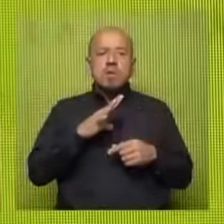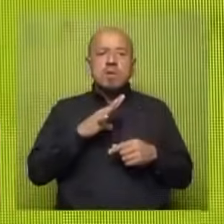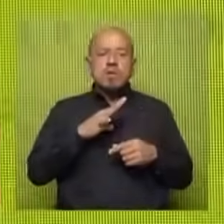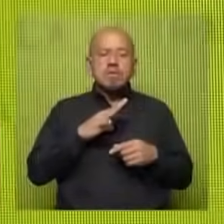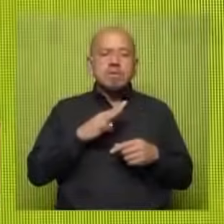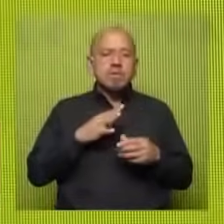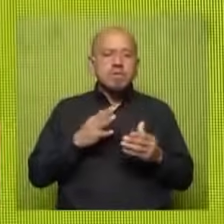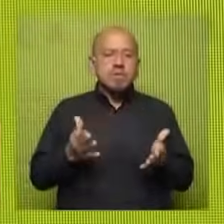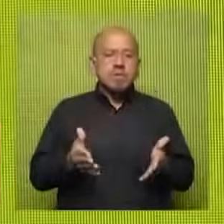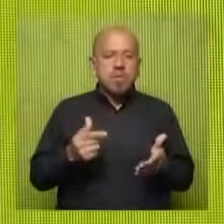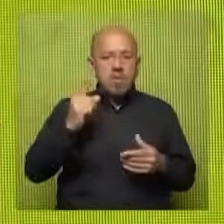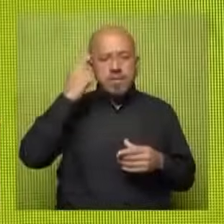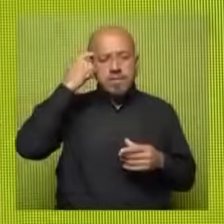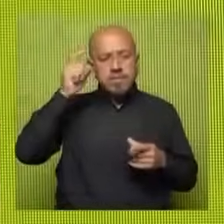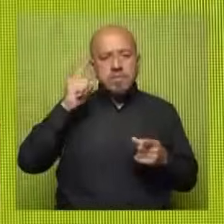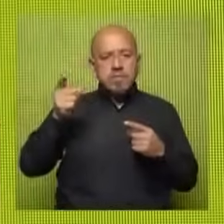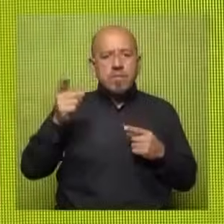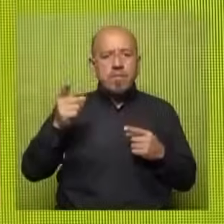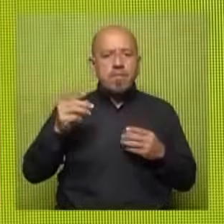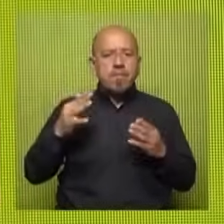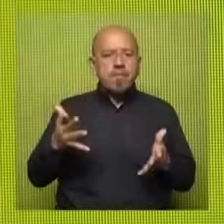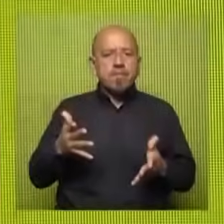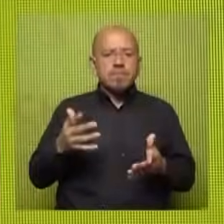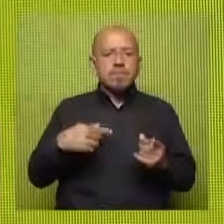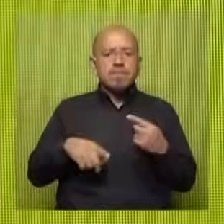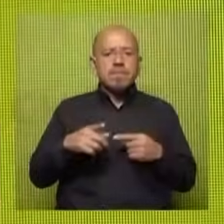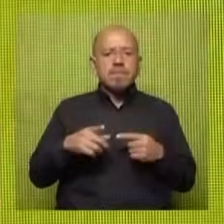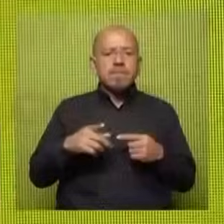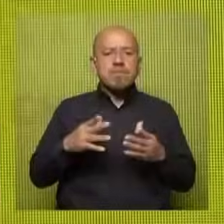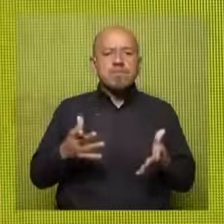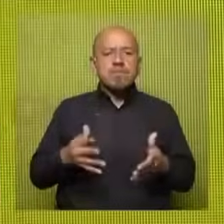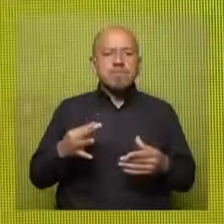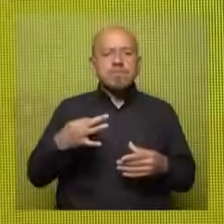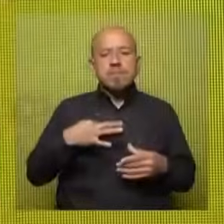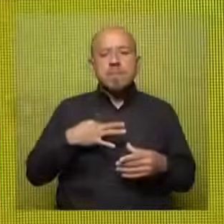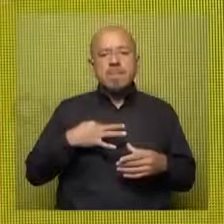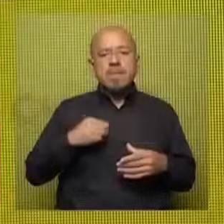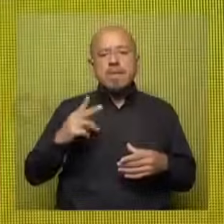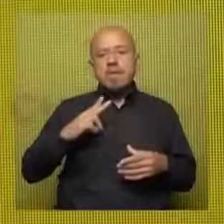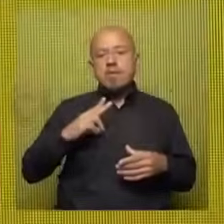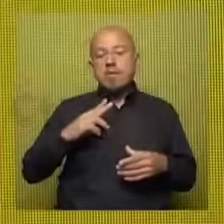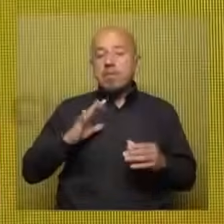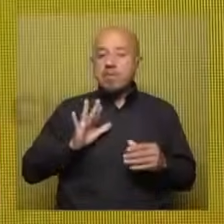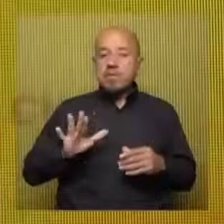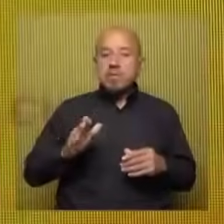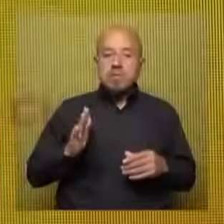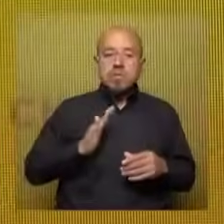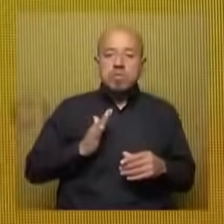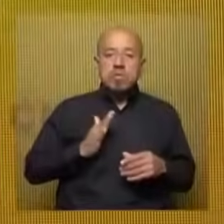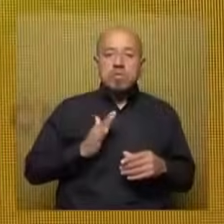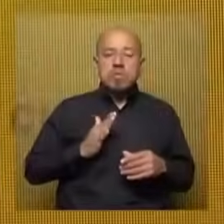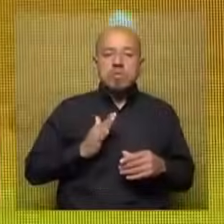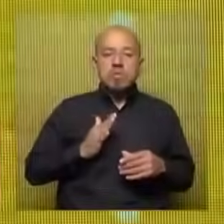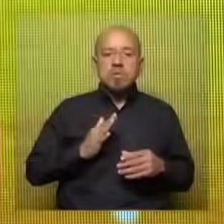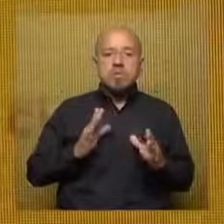todavía la idea de que esto en algún punto forma parte de la vida privada de las mujeres. Y no hay una cuestión.